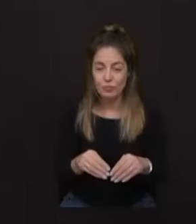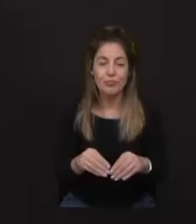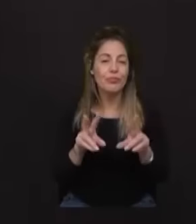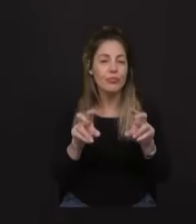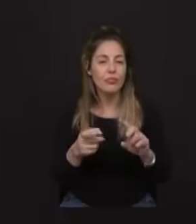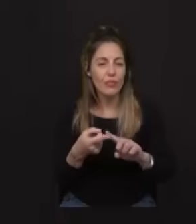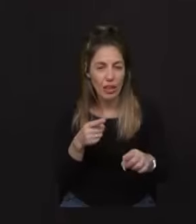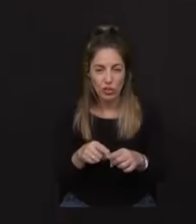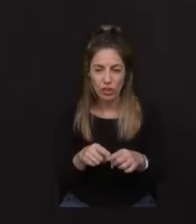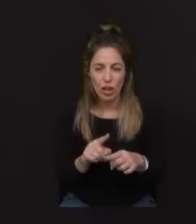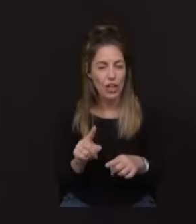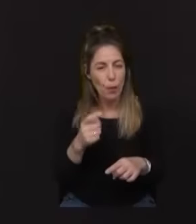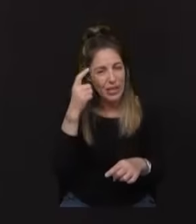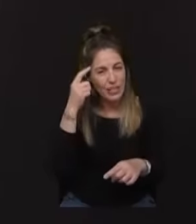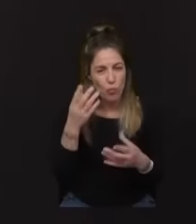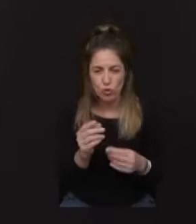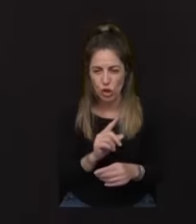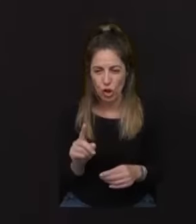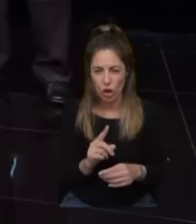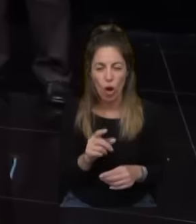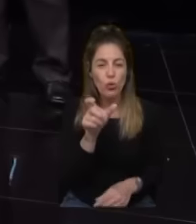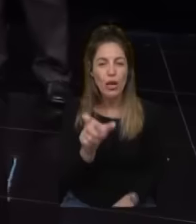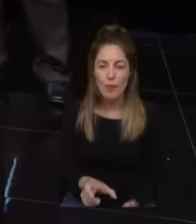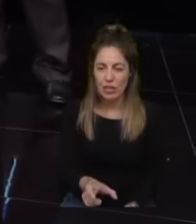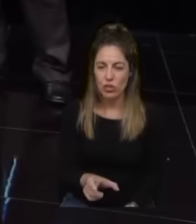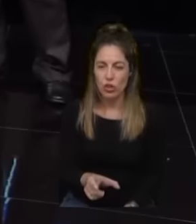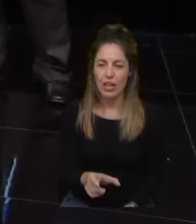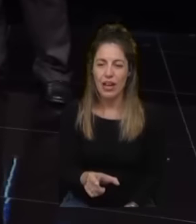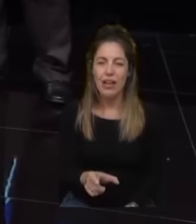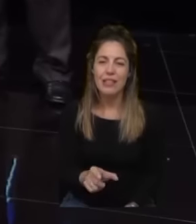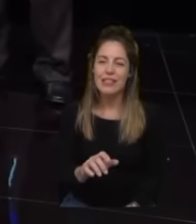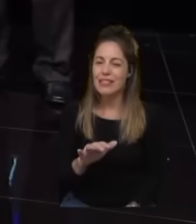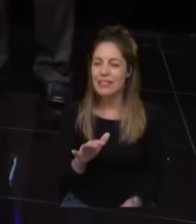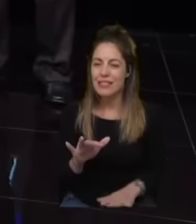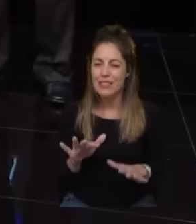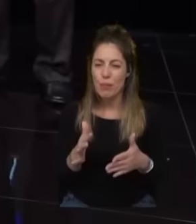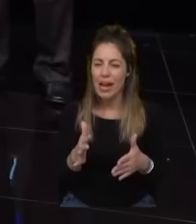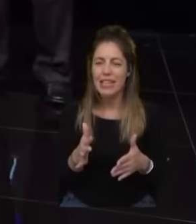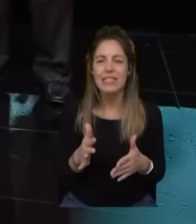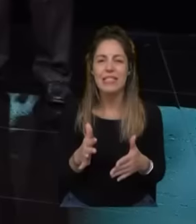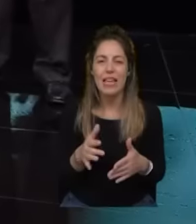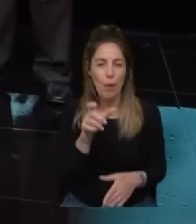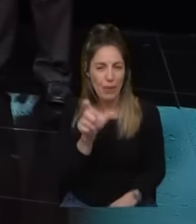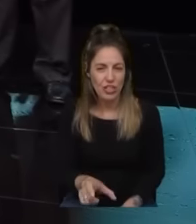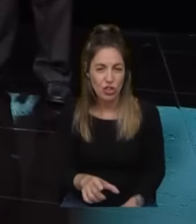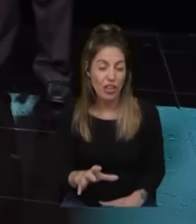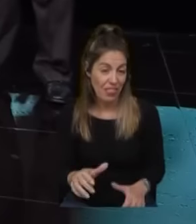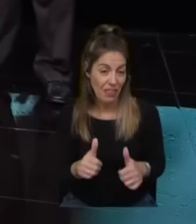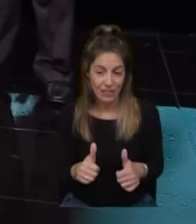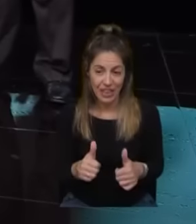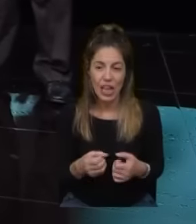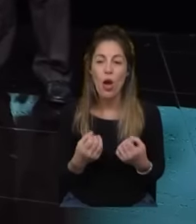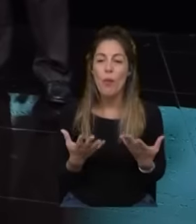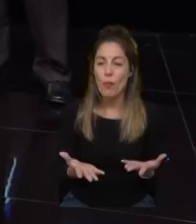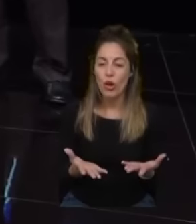que tiene que ver, que quizás no la hayamos pensado mucho, es una persona que se parece mucho al estereotipo de persona de bien. Y por